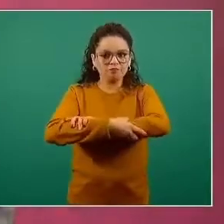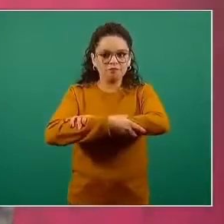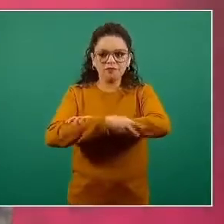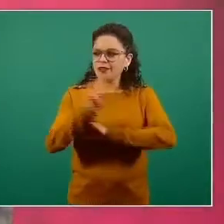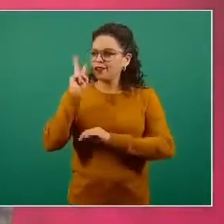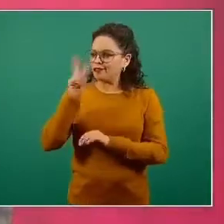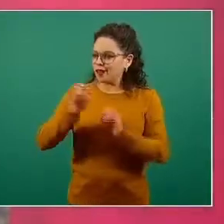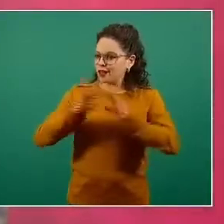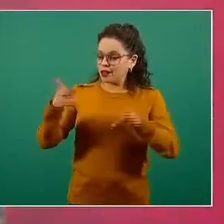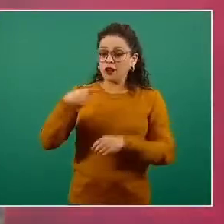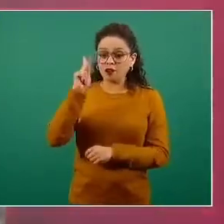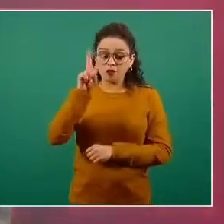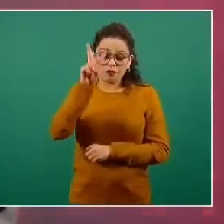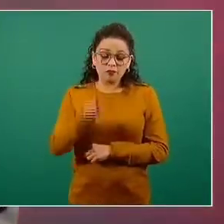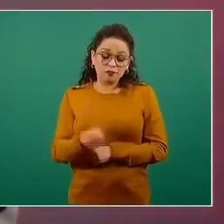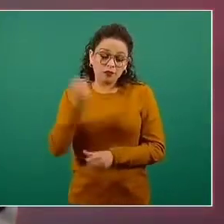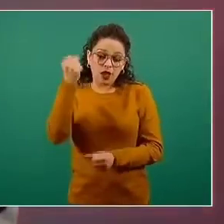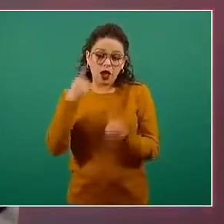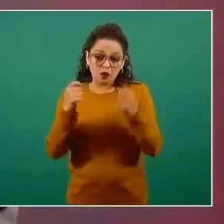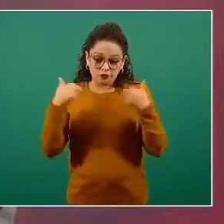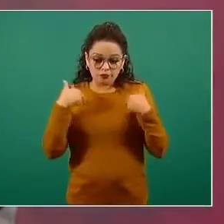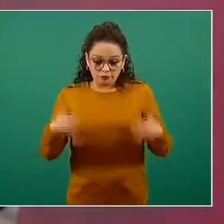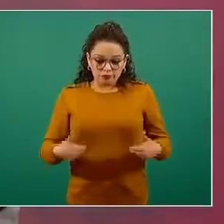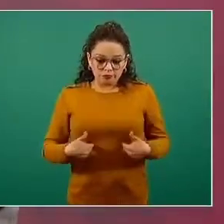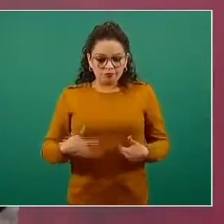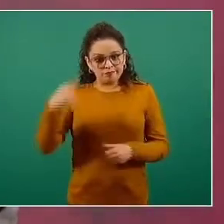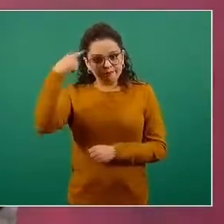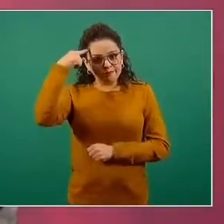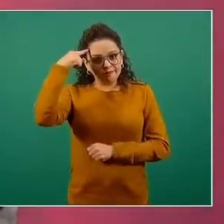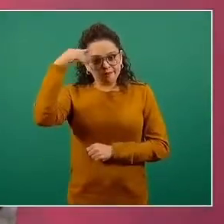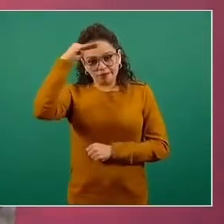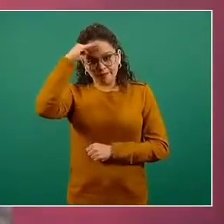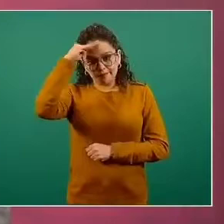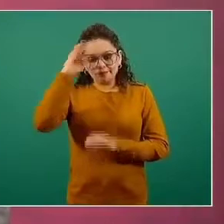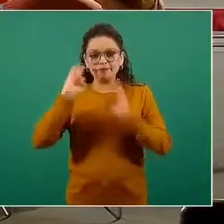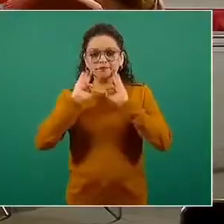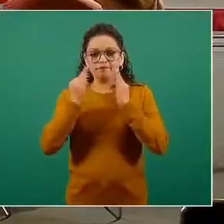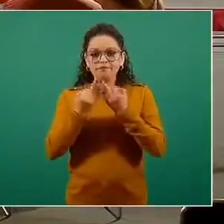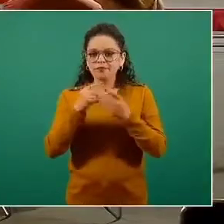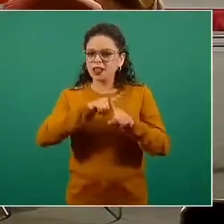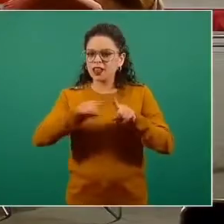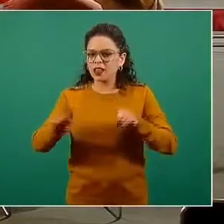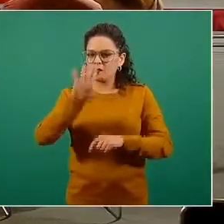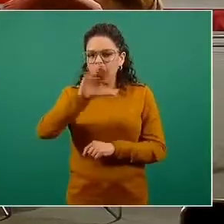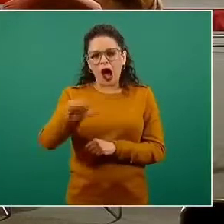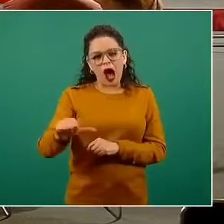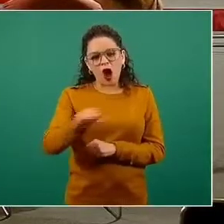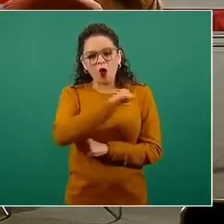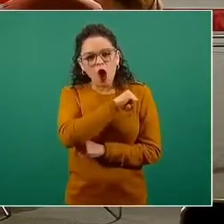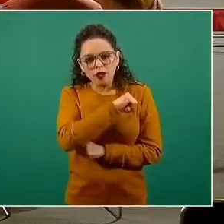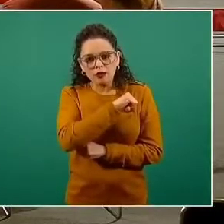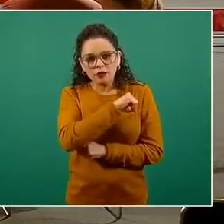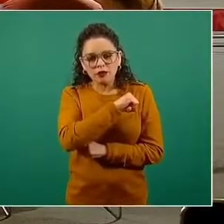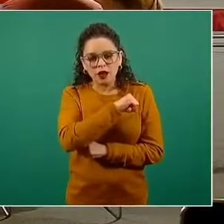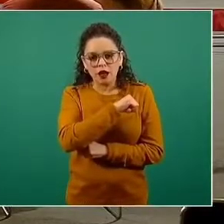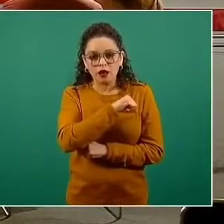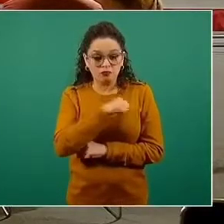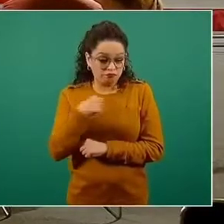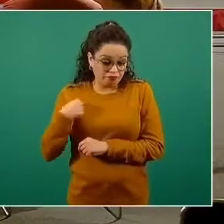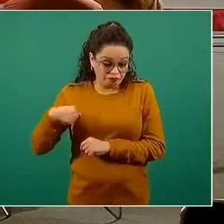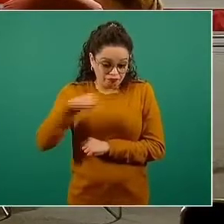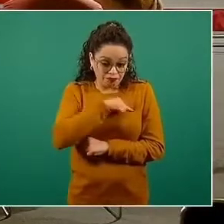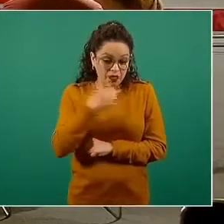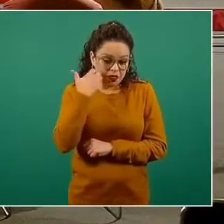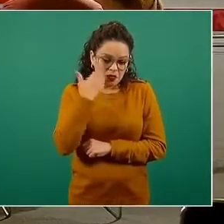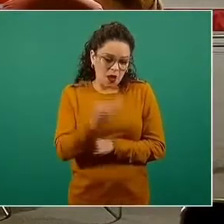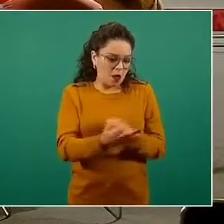seres humanos, hay quienes pueden tener perspectivas muy egoístas, muy de autoprotección, a